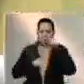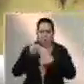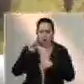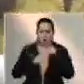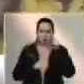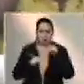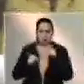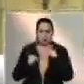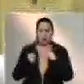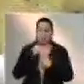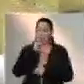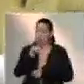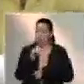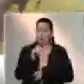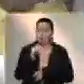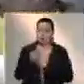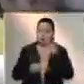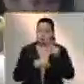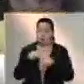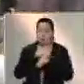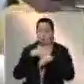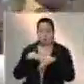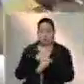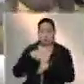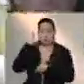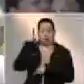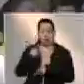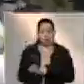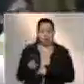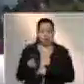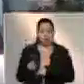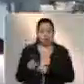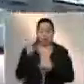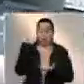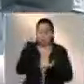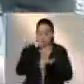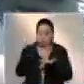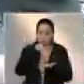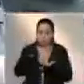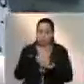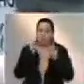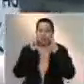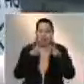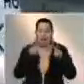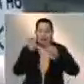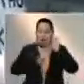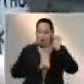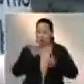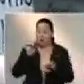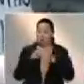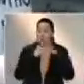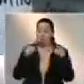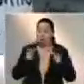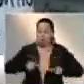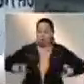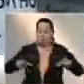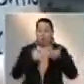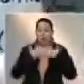Usted se contradice en sus declaraciones. Ministro Samán, haga presencia en las instalaciones de la